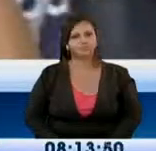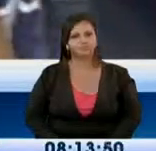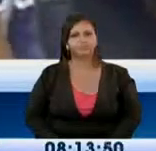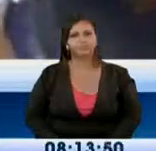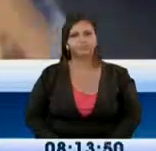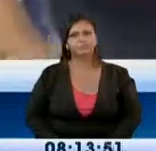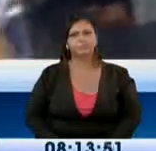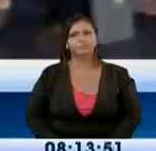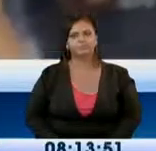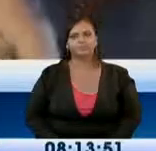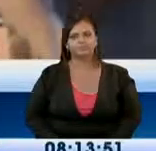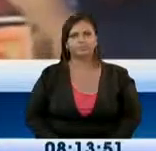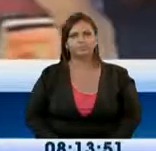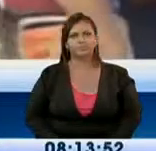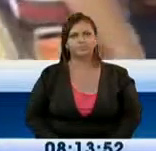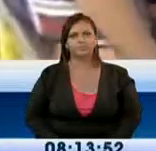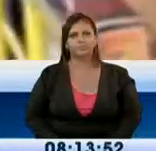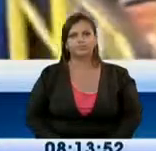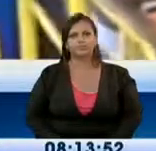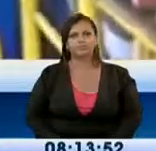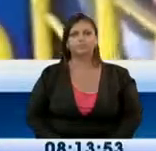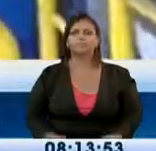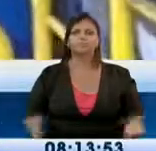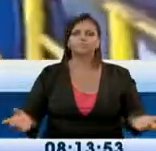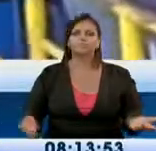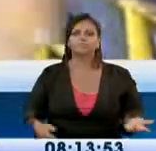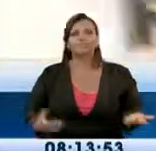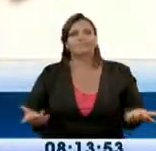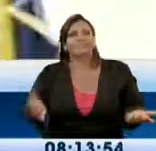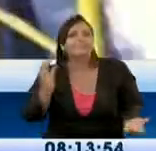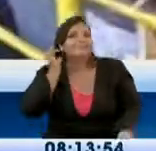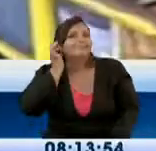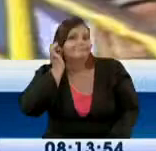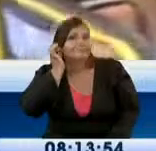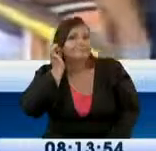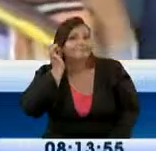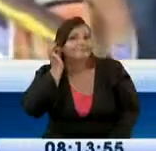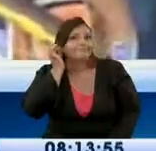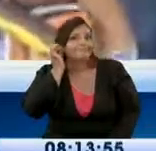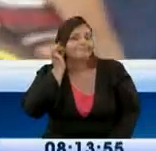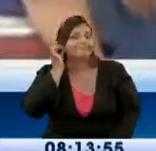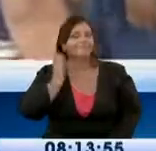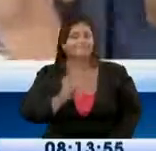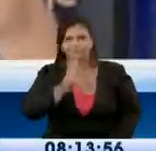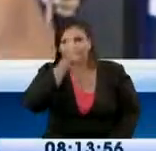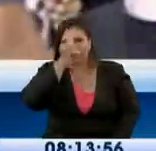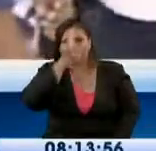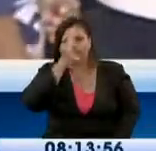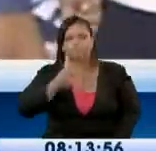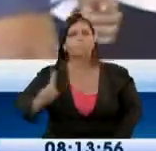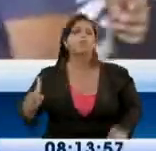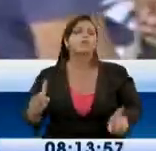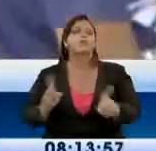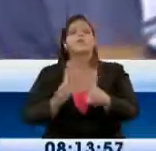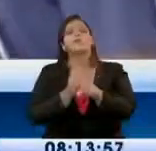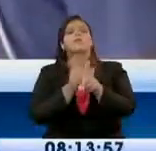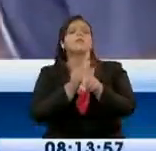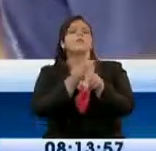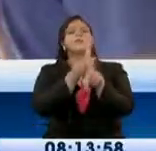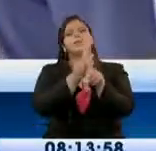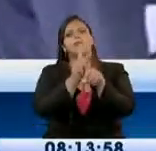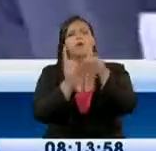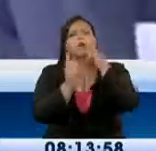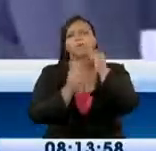según el pasajero y según el conductor, que muchas veces las mujeres provocan a los usuarios para que los usuarios se distraigan y no se den